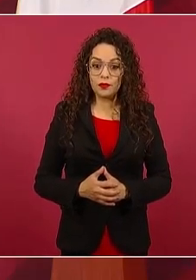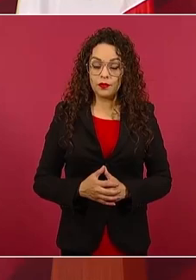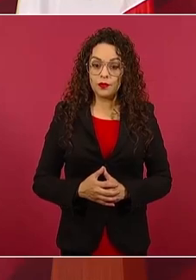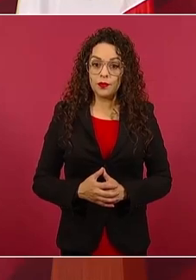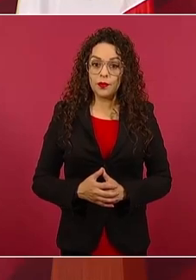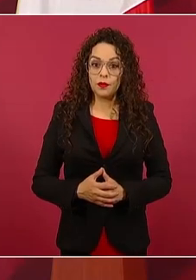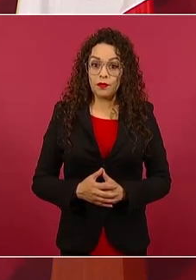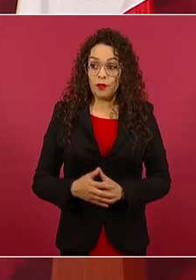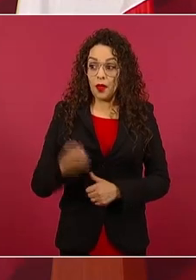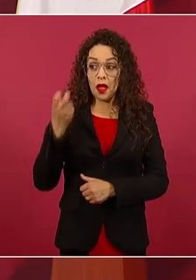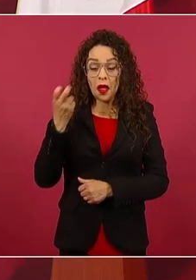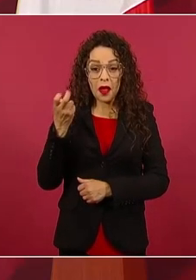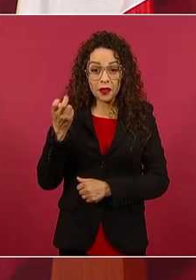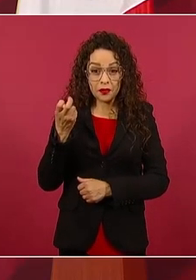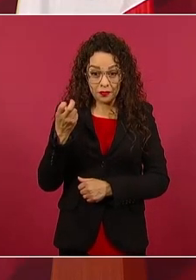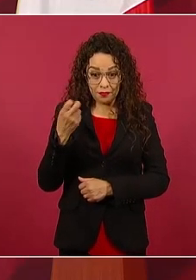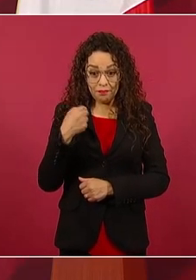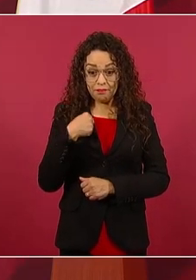una muestra